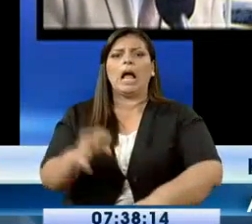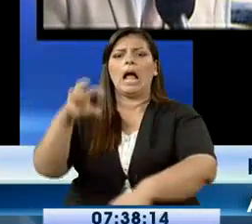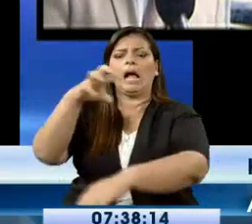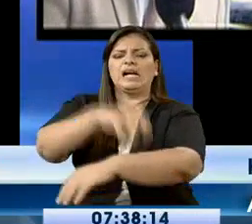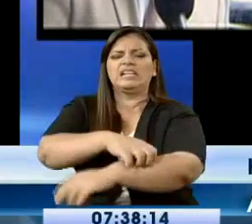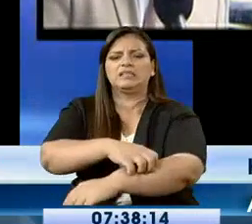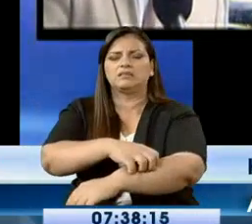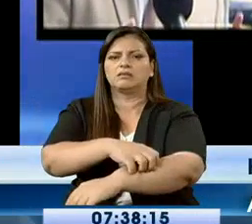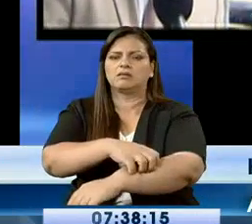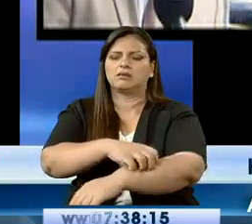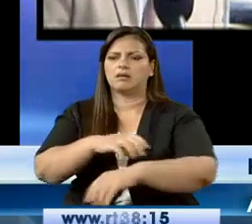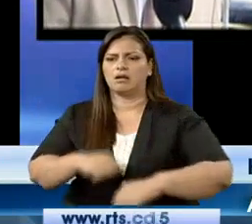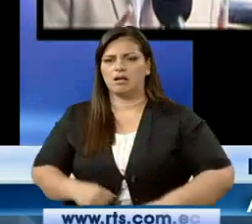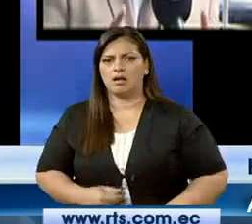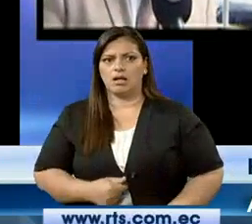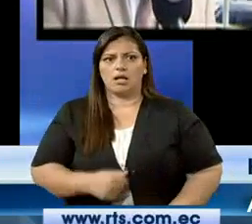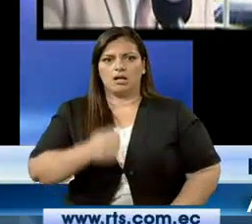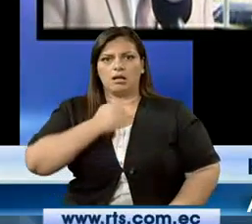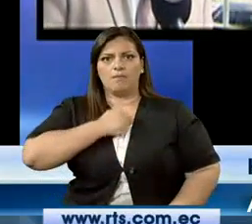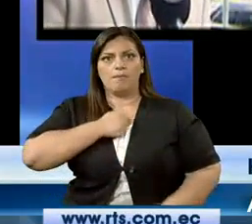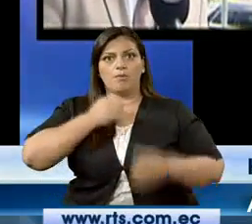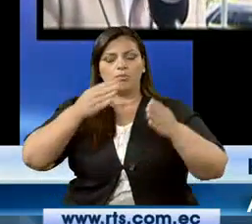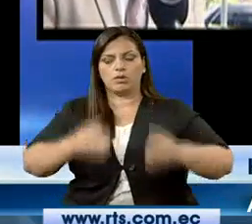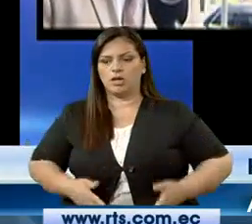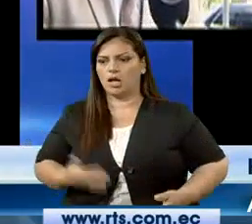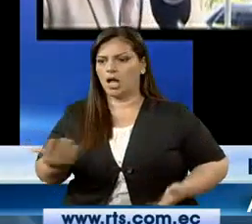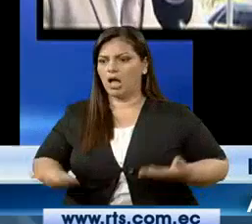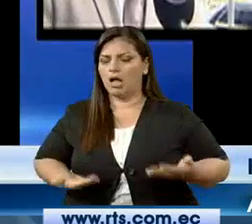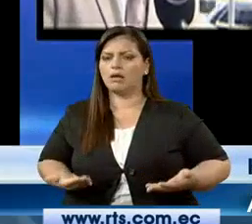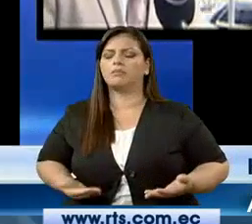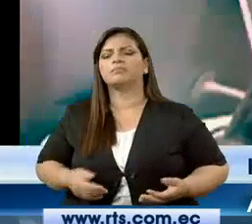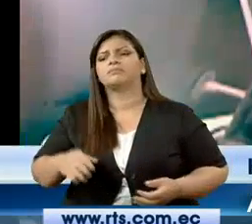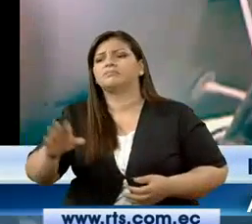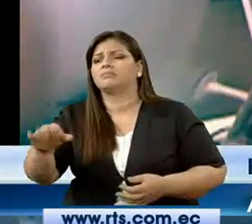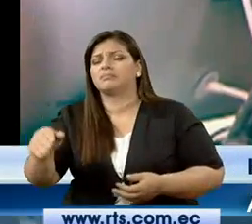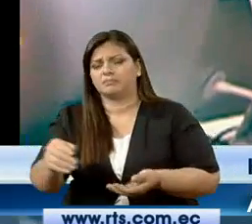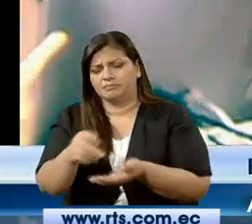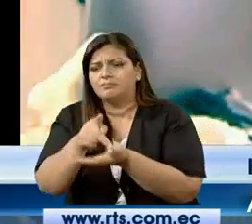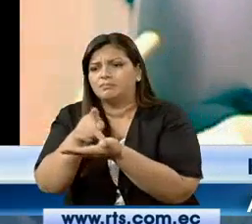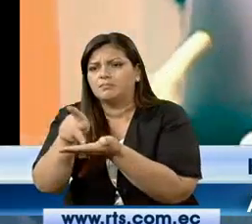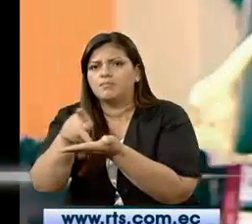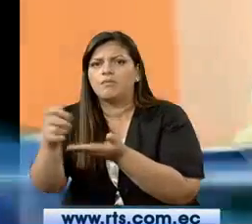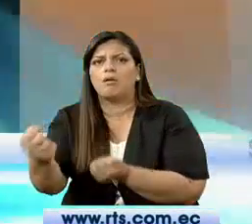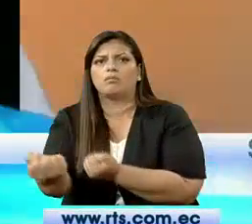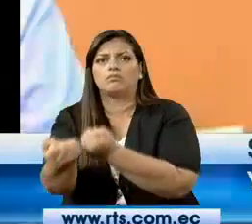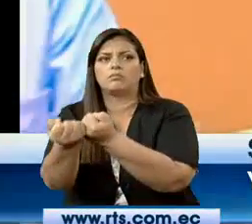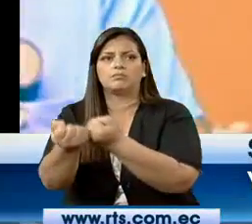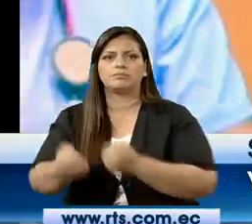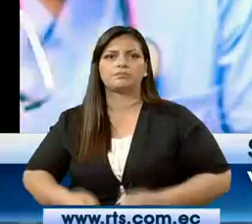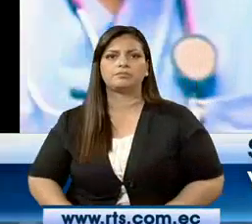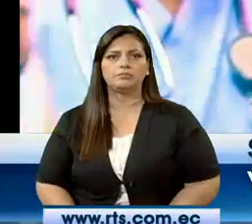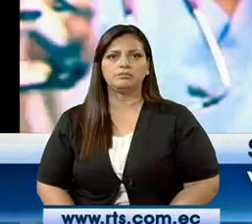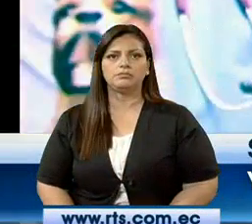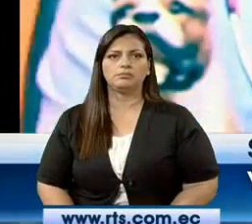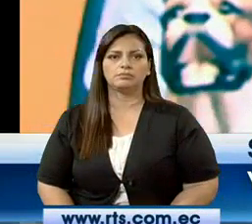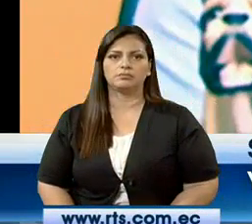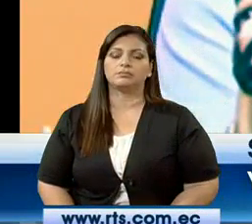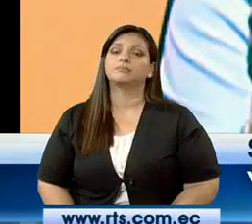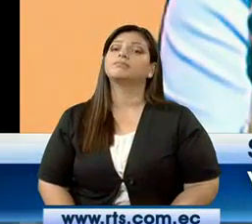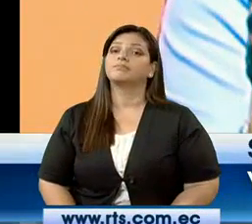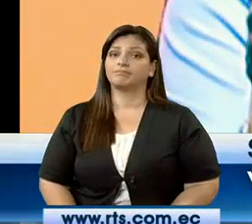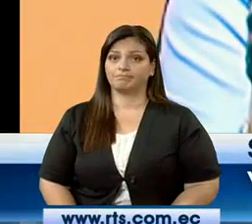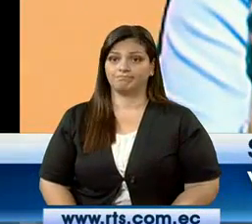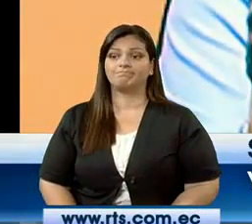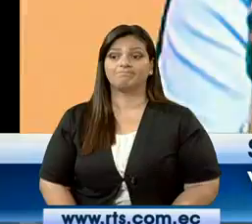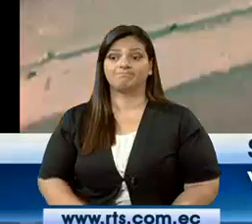y la responsabilidad civil de parte del dueño de esa mascota. En un evento fortuito, en el mejor de los casos, el dueño debe pagar por